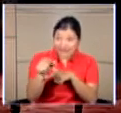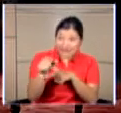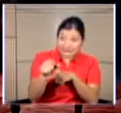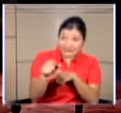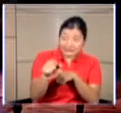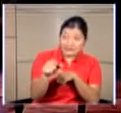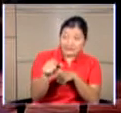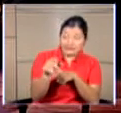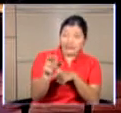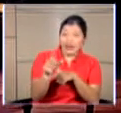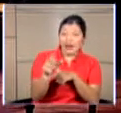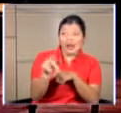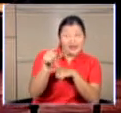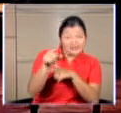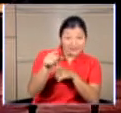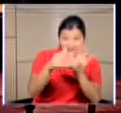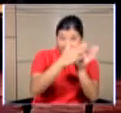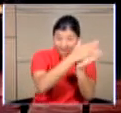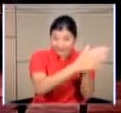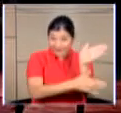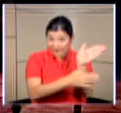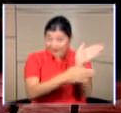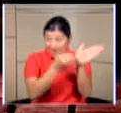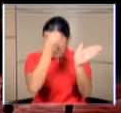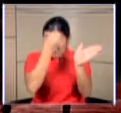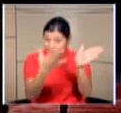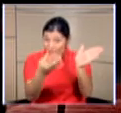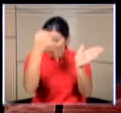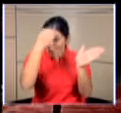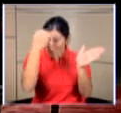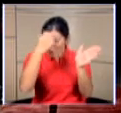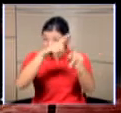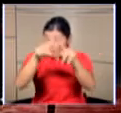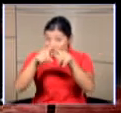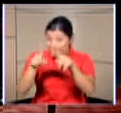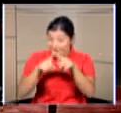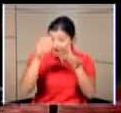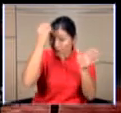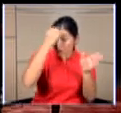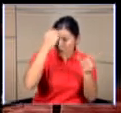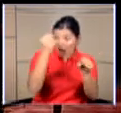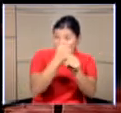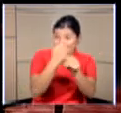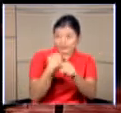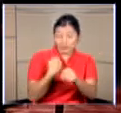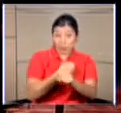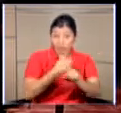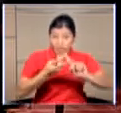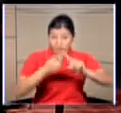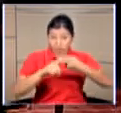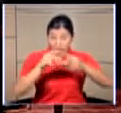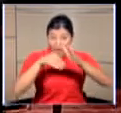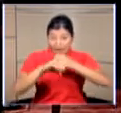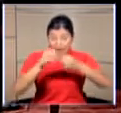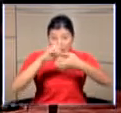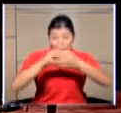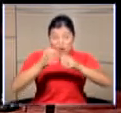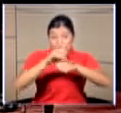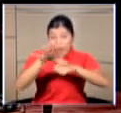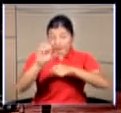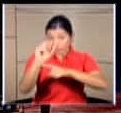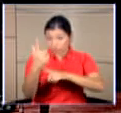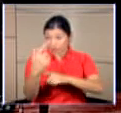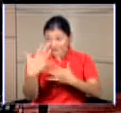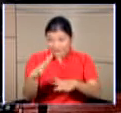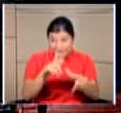pantallas con las informaciones de los comentarios que han hecho nuestros amigos en las redes sociales. Vamos a ver si